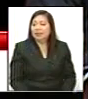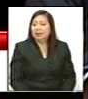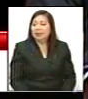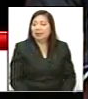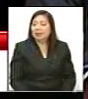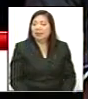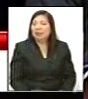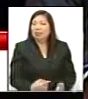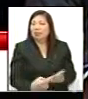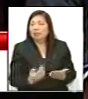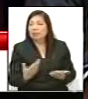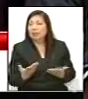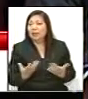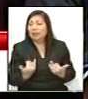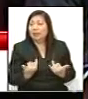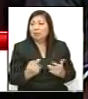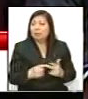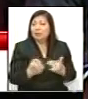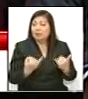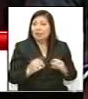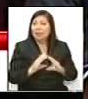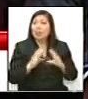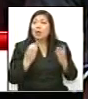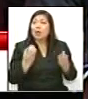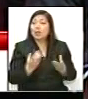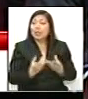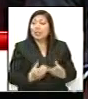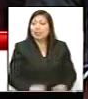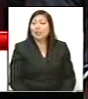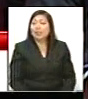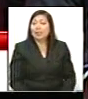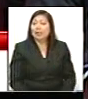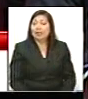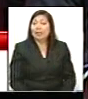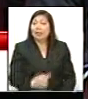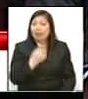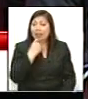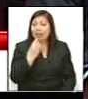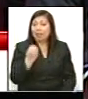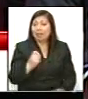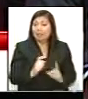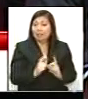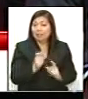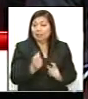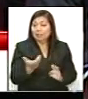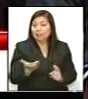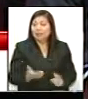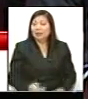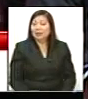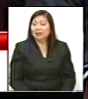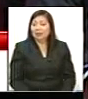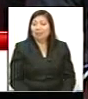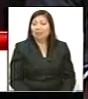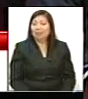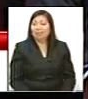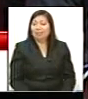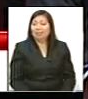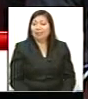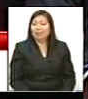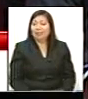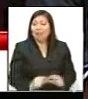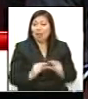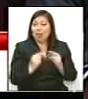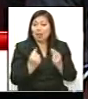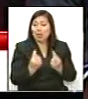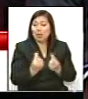esta decisión que debe partir desde el Congreso de la República, y ya me han manifestado los congresistas casualmente de la agrupación